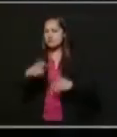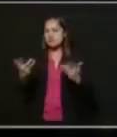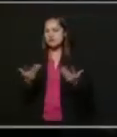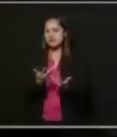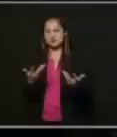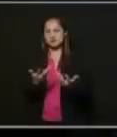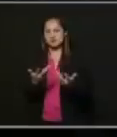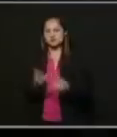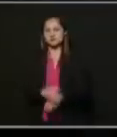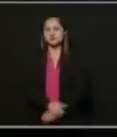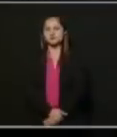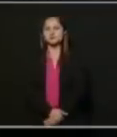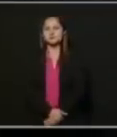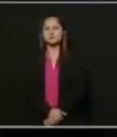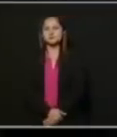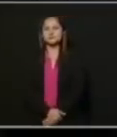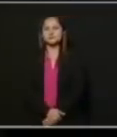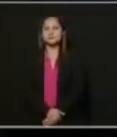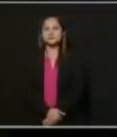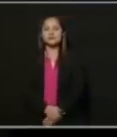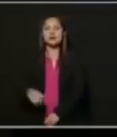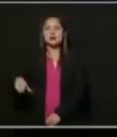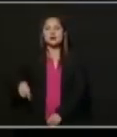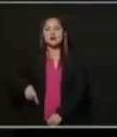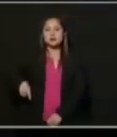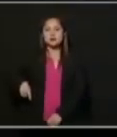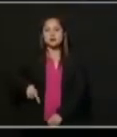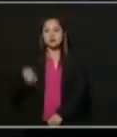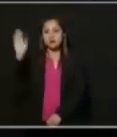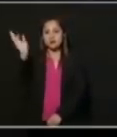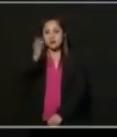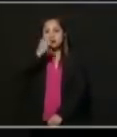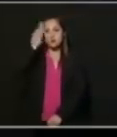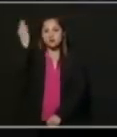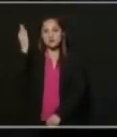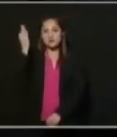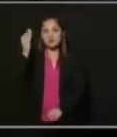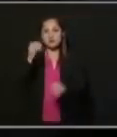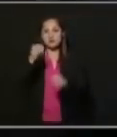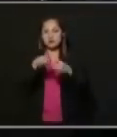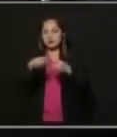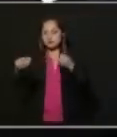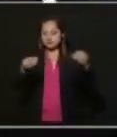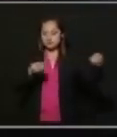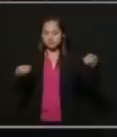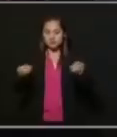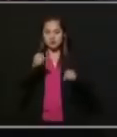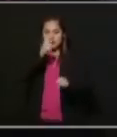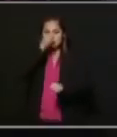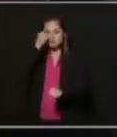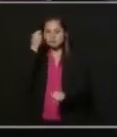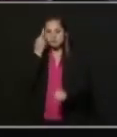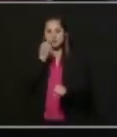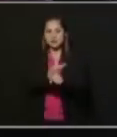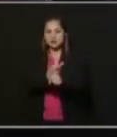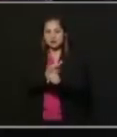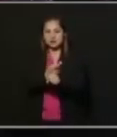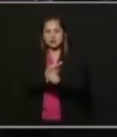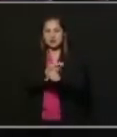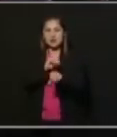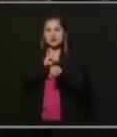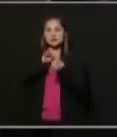descentralizará el gobierno federal y las secretarías van a estar ubicadas